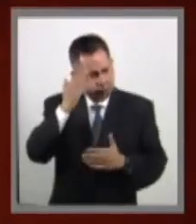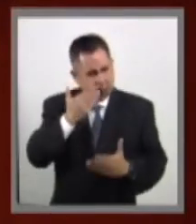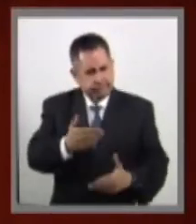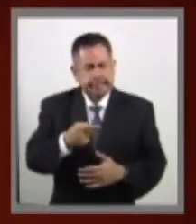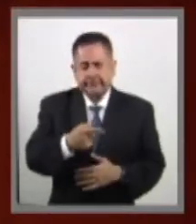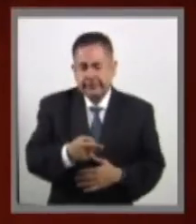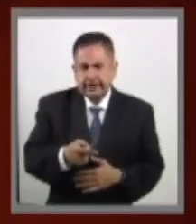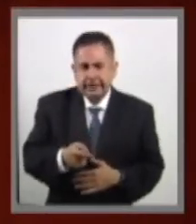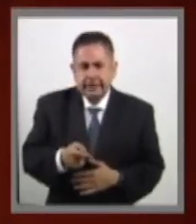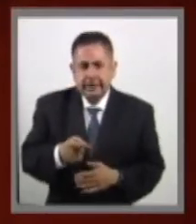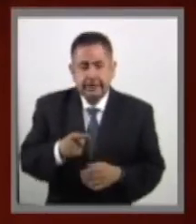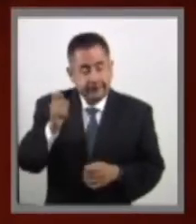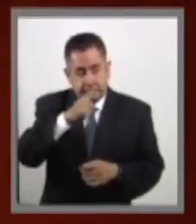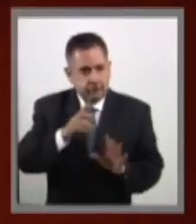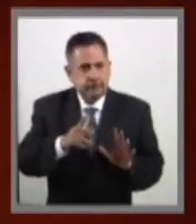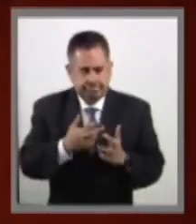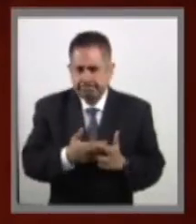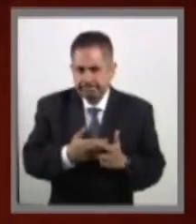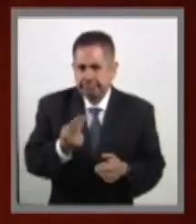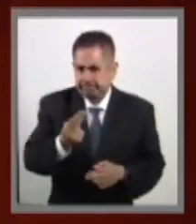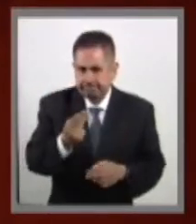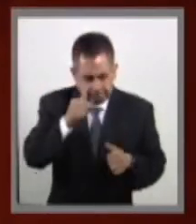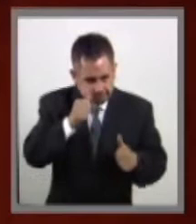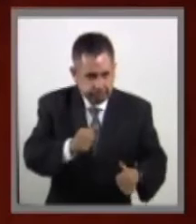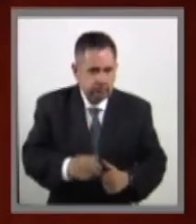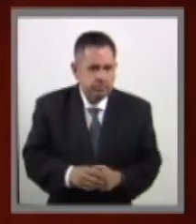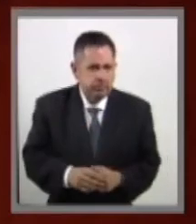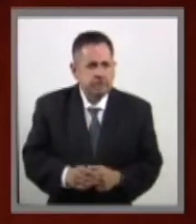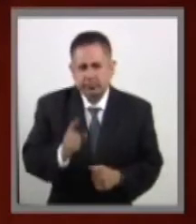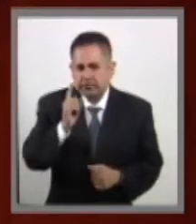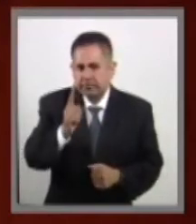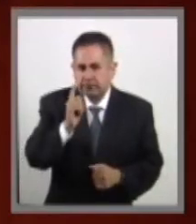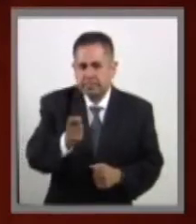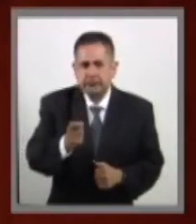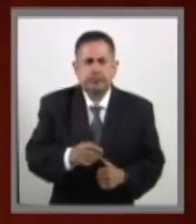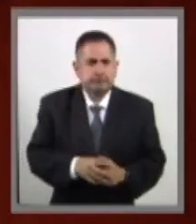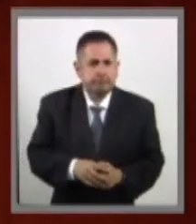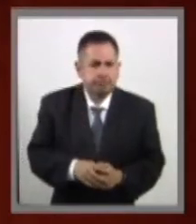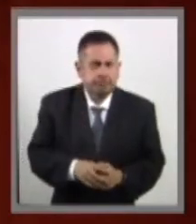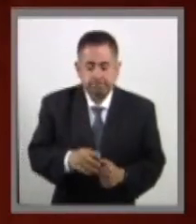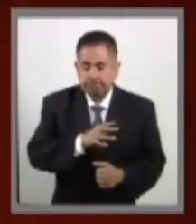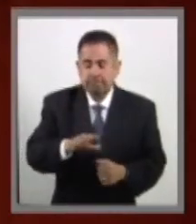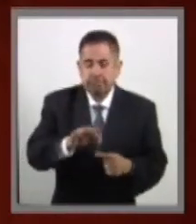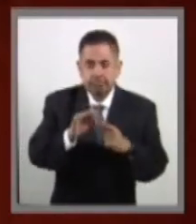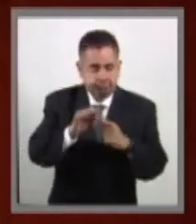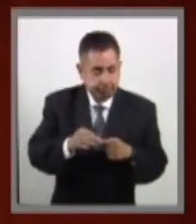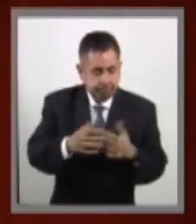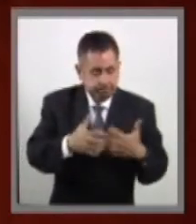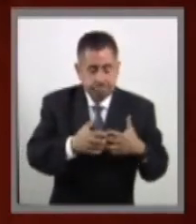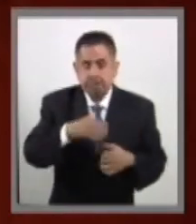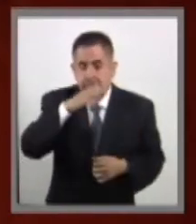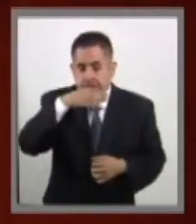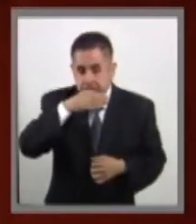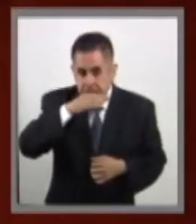es un caso de excepción en cuanto a la producción de semillas. Principalmente, destaca la producción de semillas de